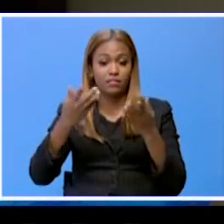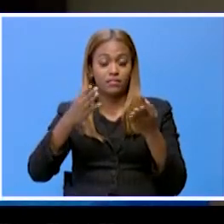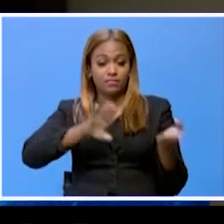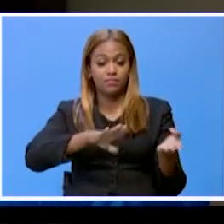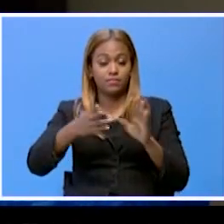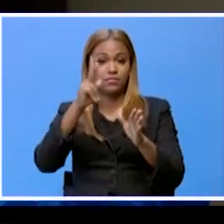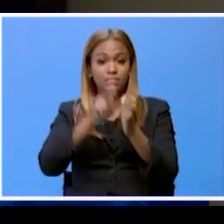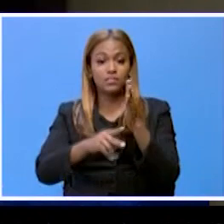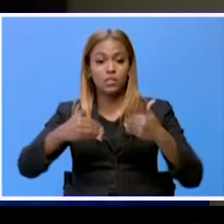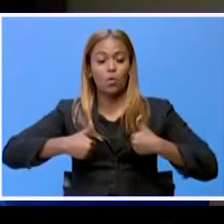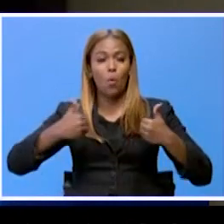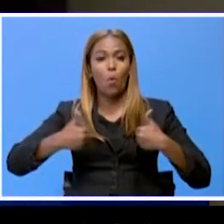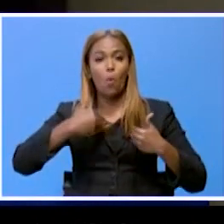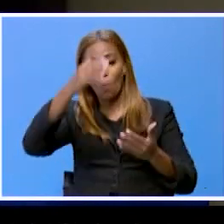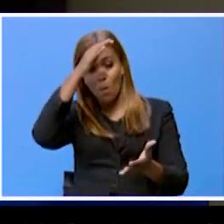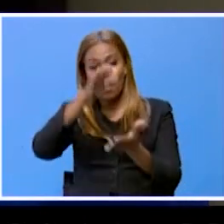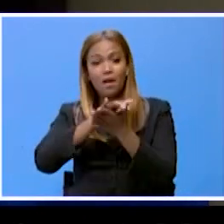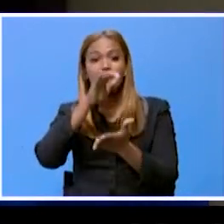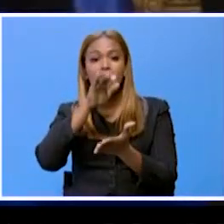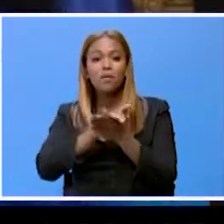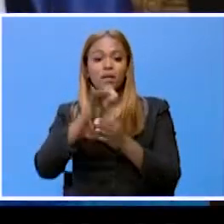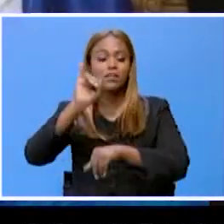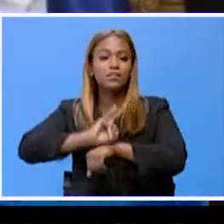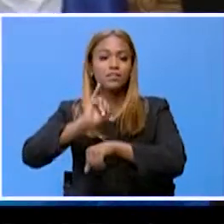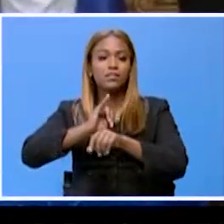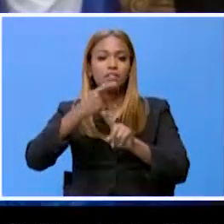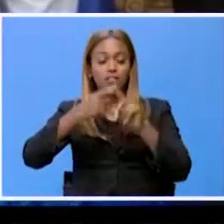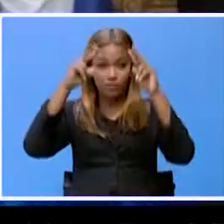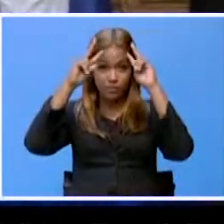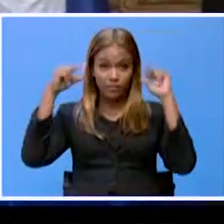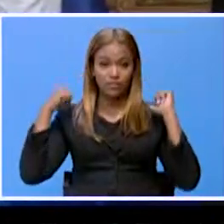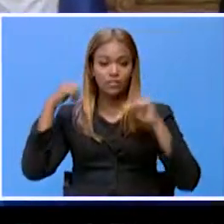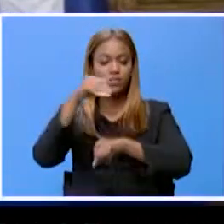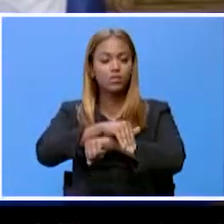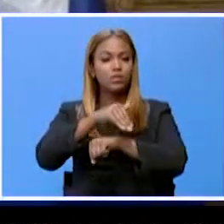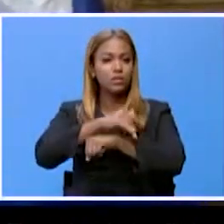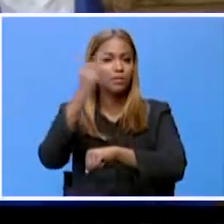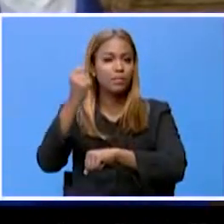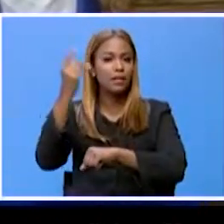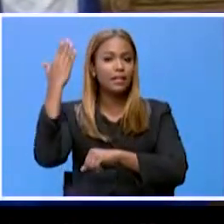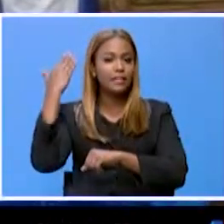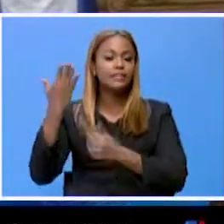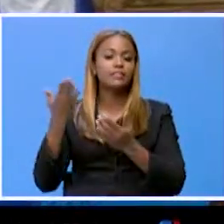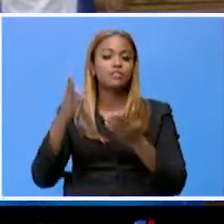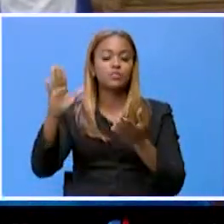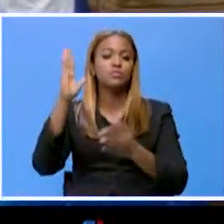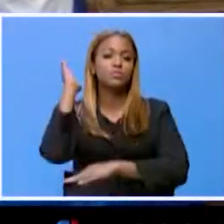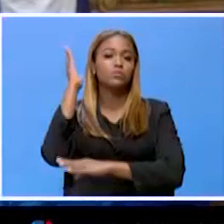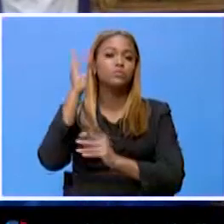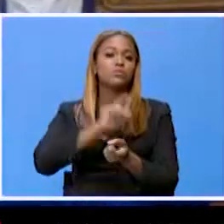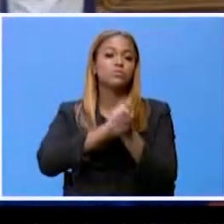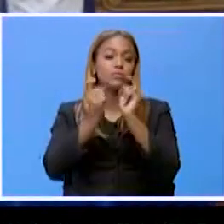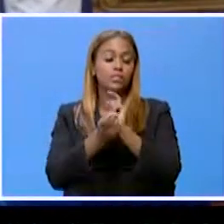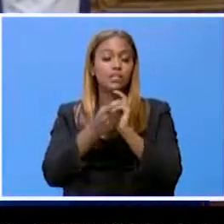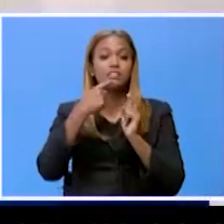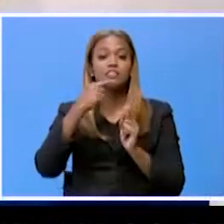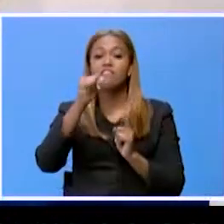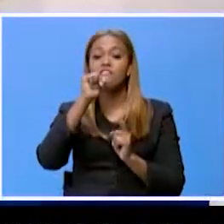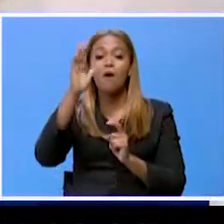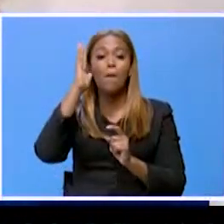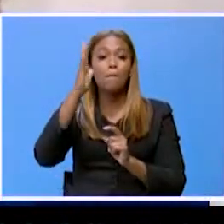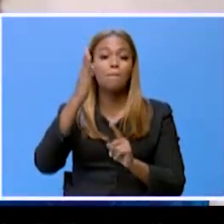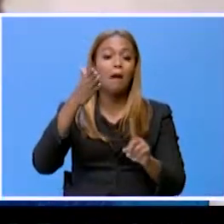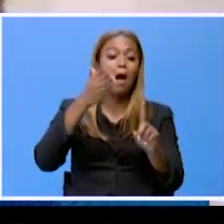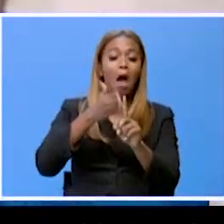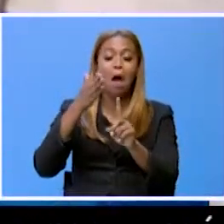la joven pareja de pastores en Villa Altagracia la noche de este martes, cambió su discurso y aseguró que no tolerará actos de